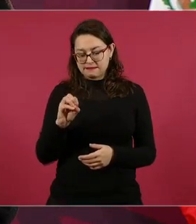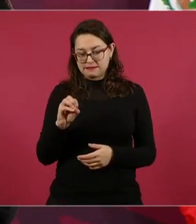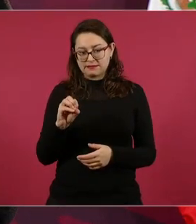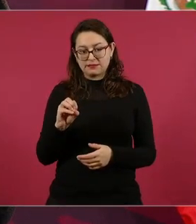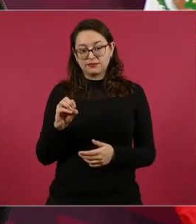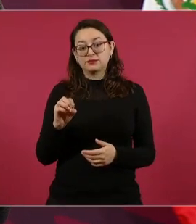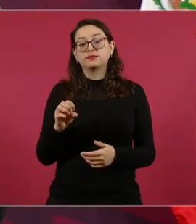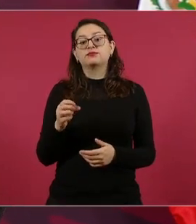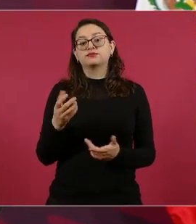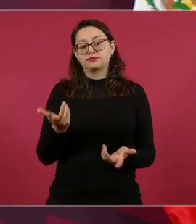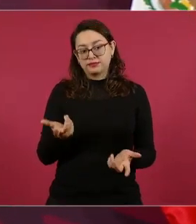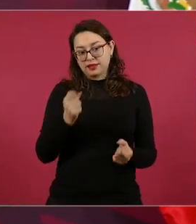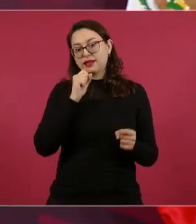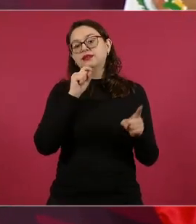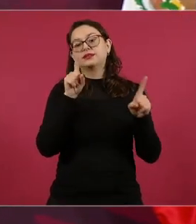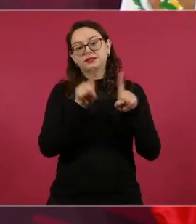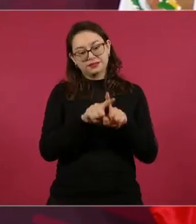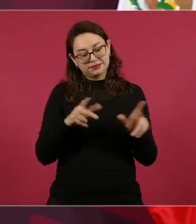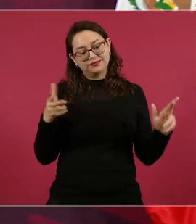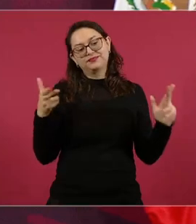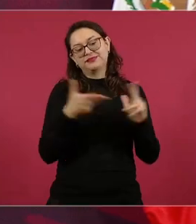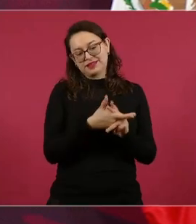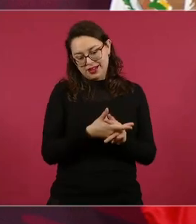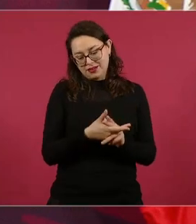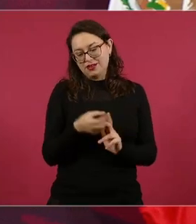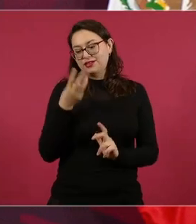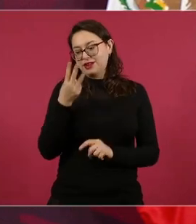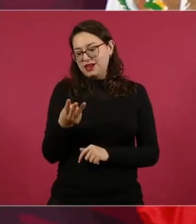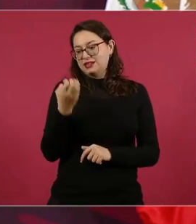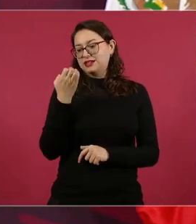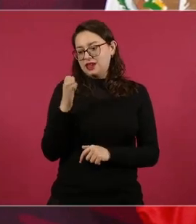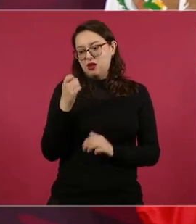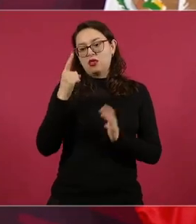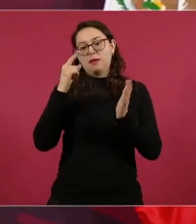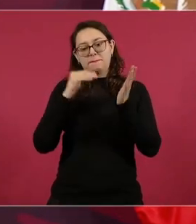el 3 de enero del 24.